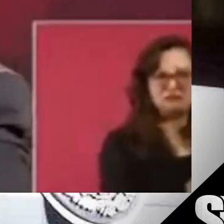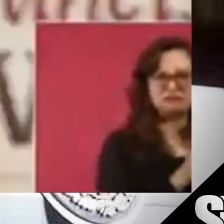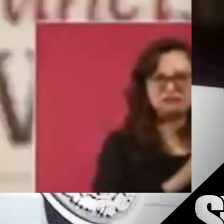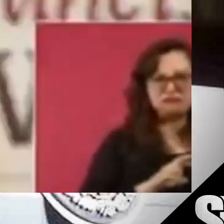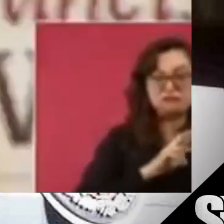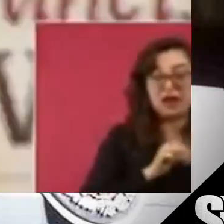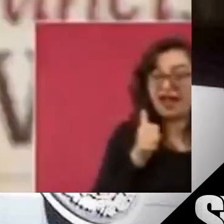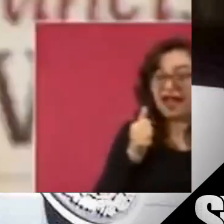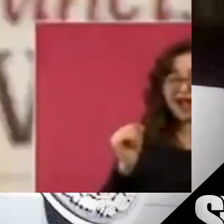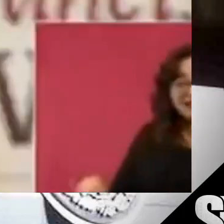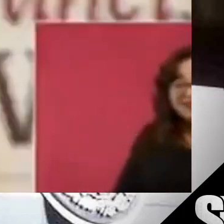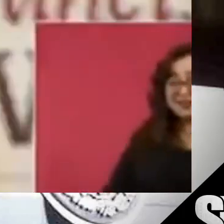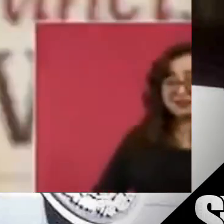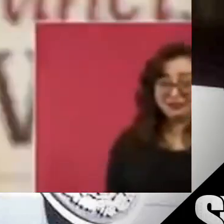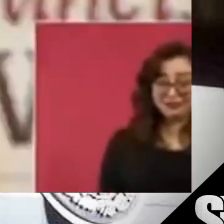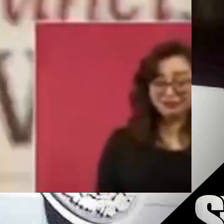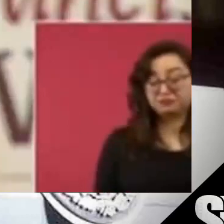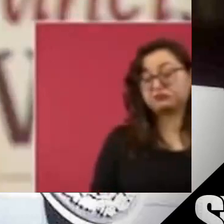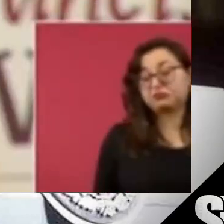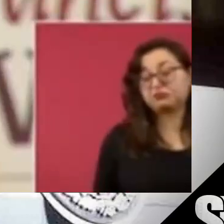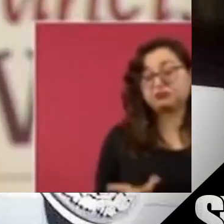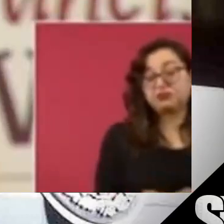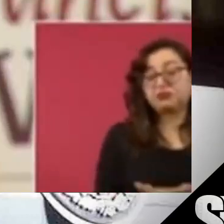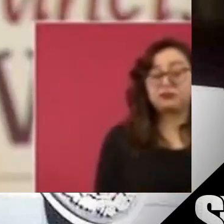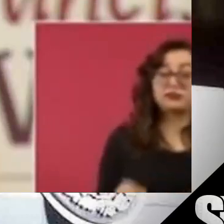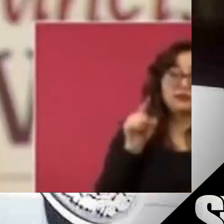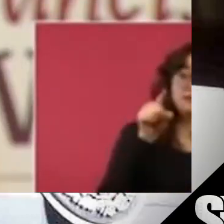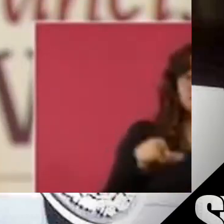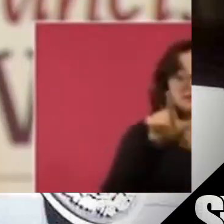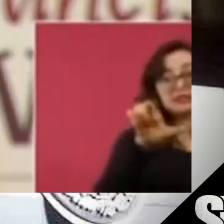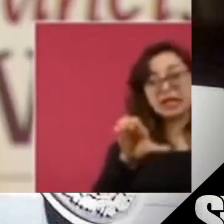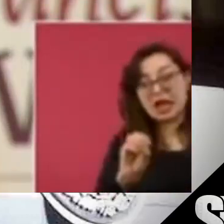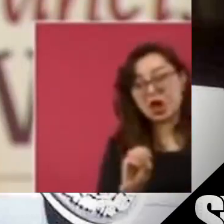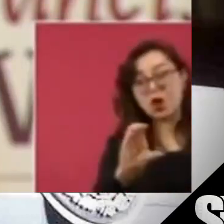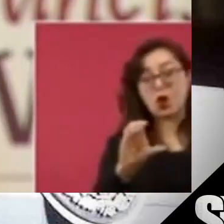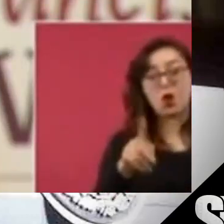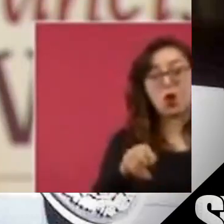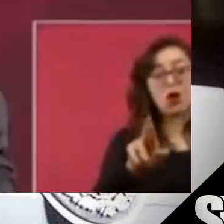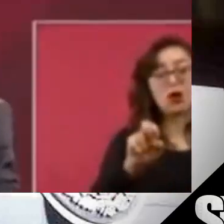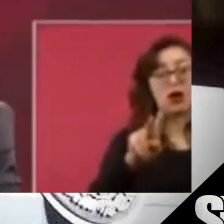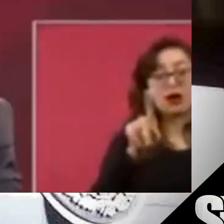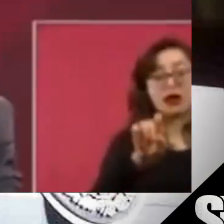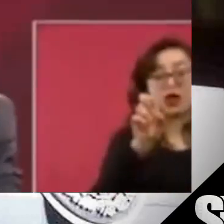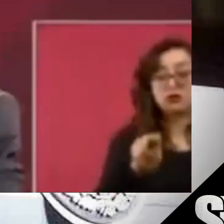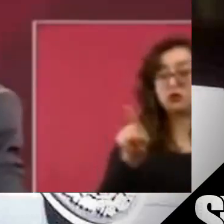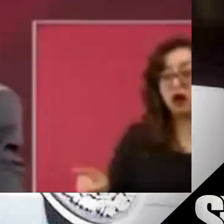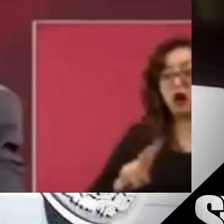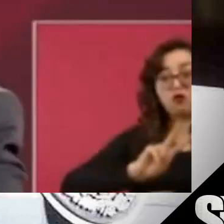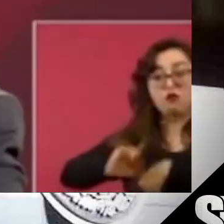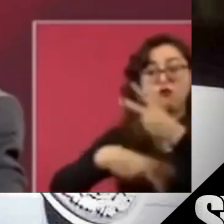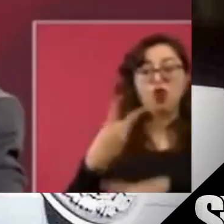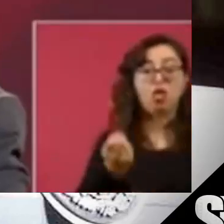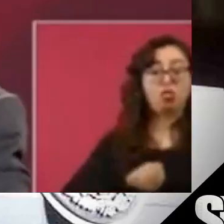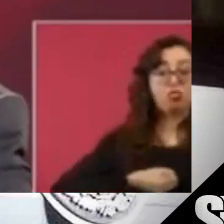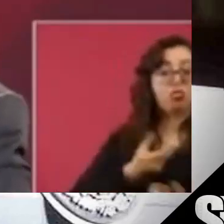es... o trata de sostener, es simplemente algo que es falso. El